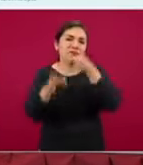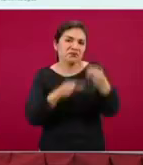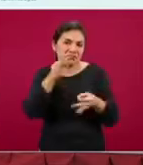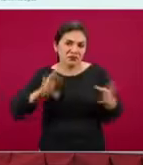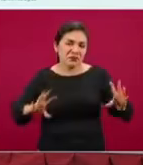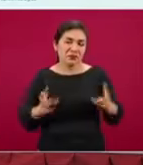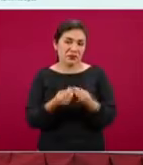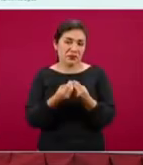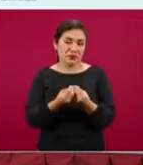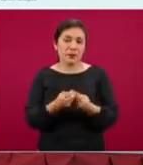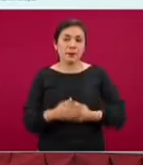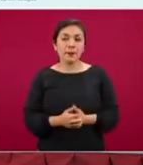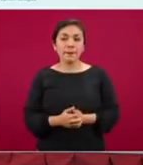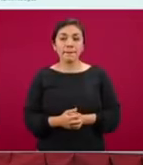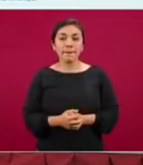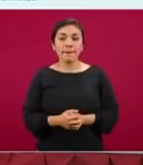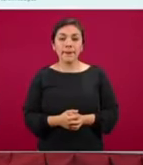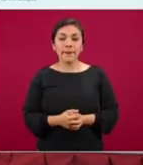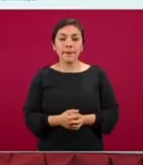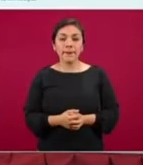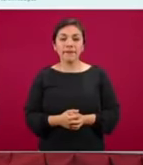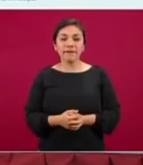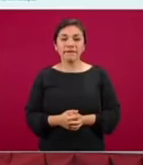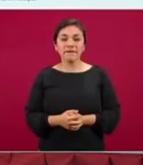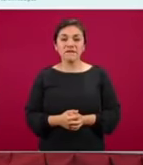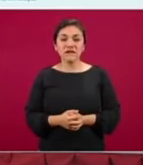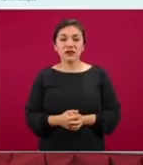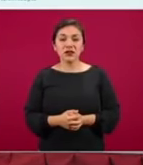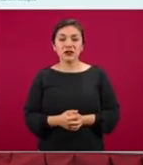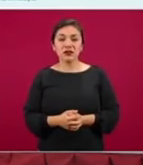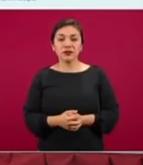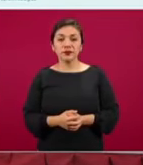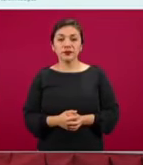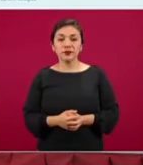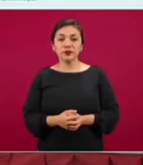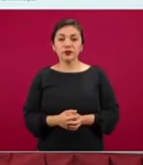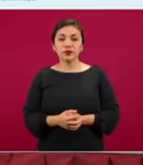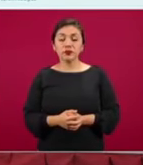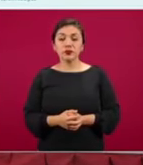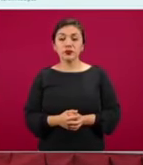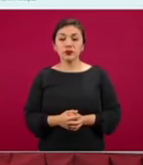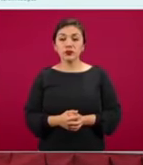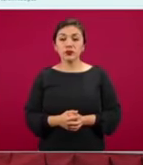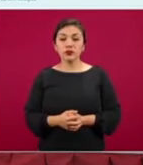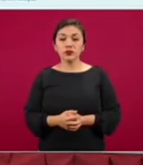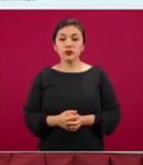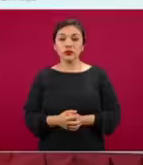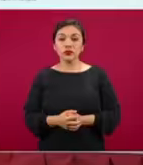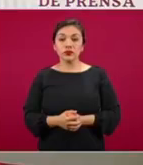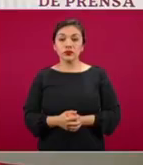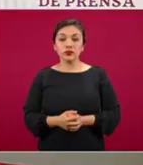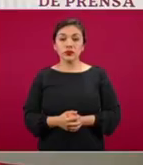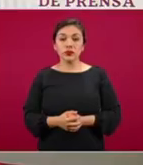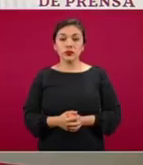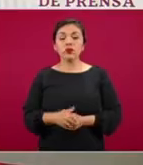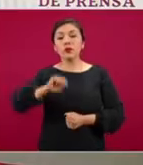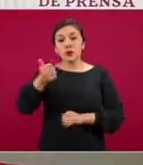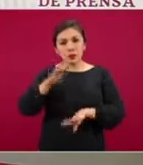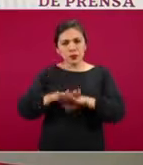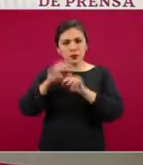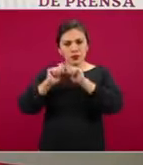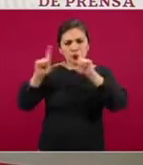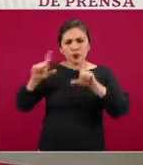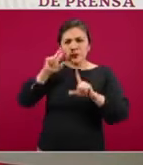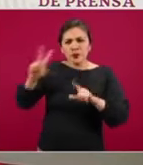personas, estos números nuevamente pueden volver a los niveles que estábamos viendo en semanas previas. Veamos la siguiente